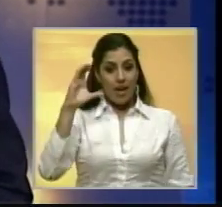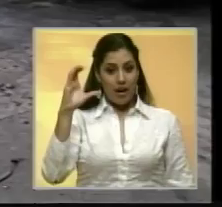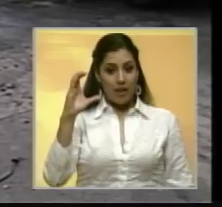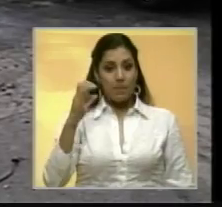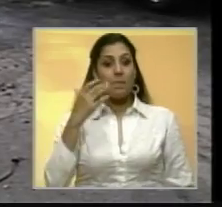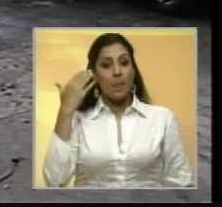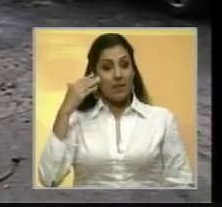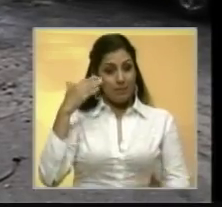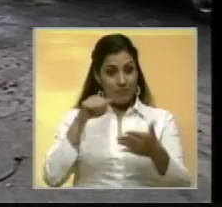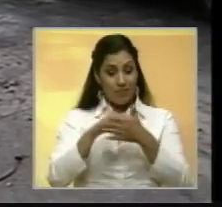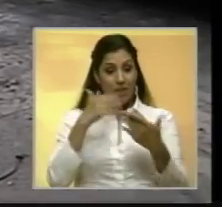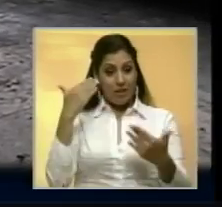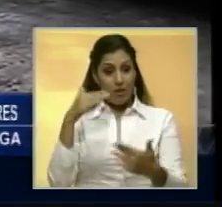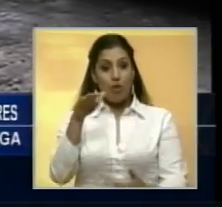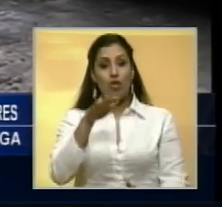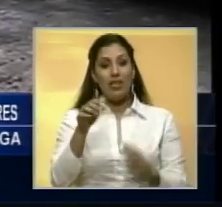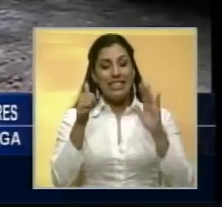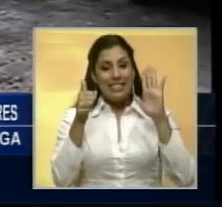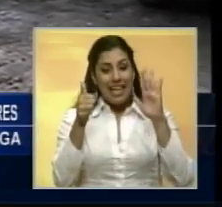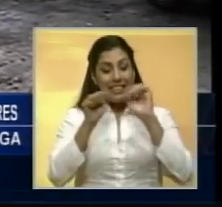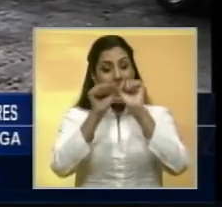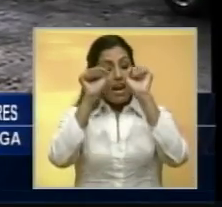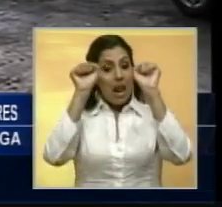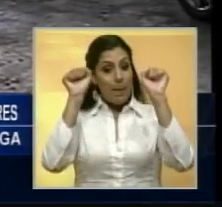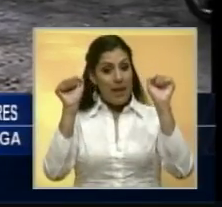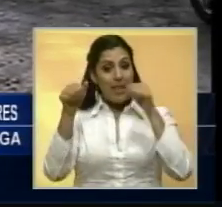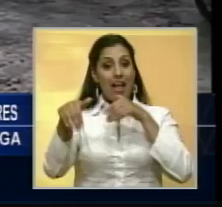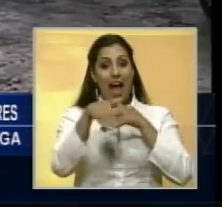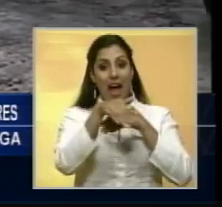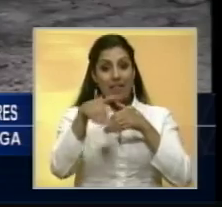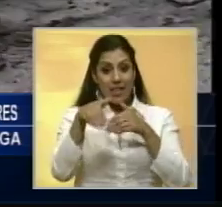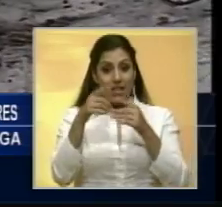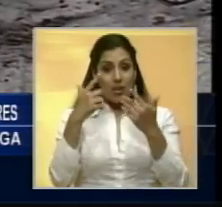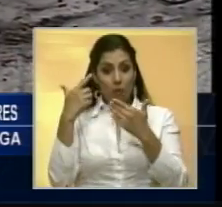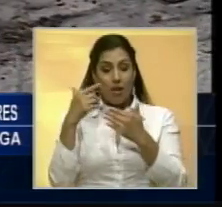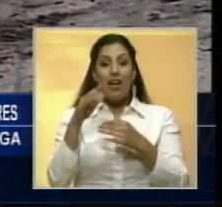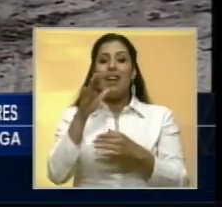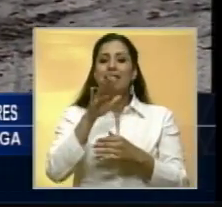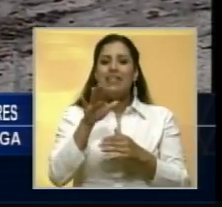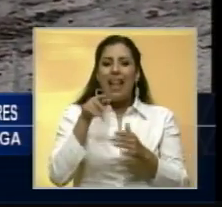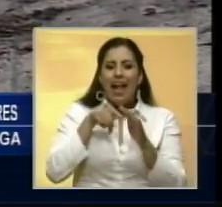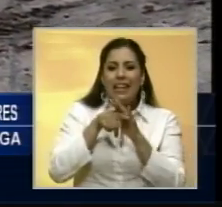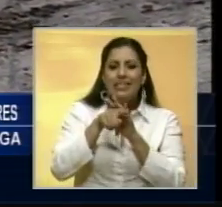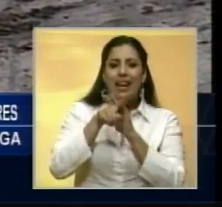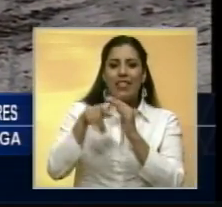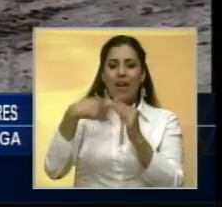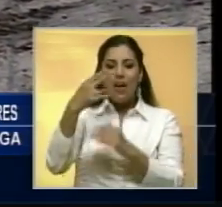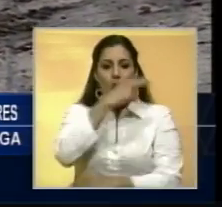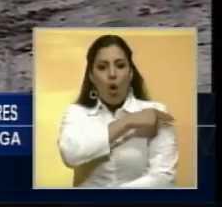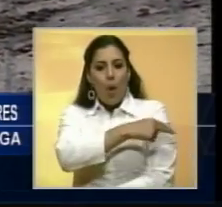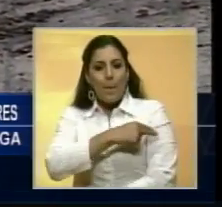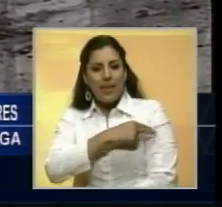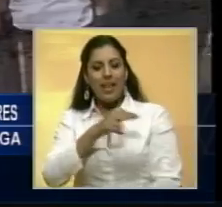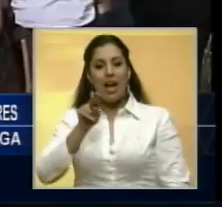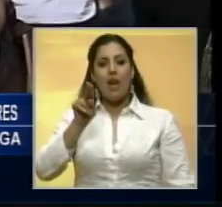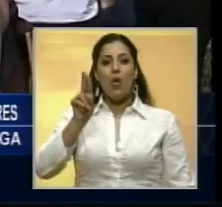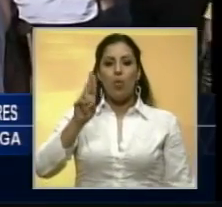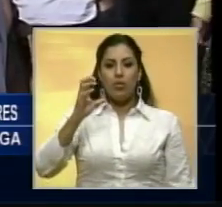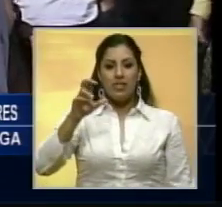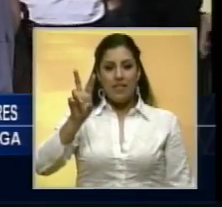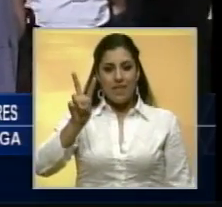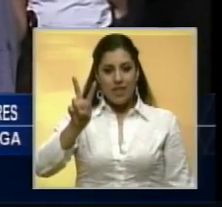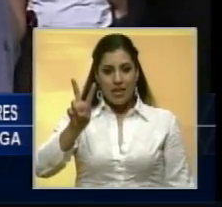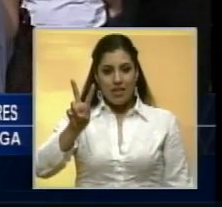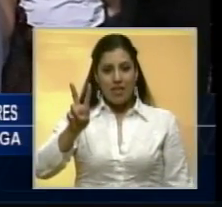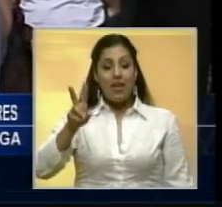Caracas. El accidente de tránsito ocurrió a las 6 de la mañana en la avenida Los Ilustres, exactamente en la entrada hacia el Hospital Clínico Universitario de la